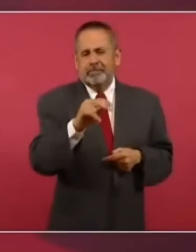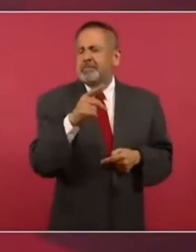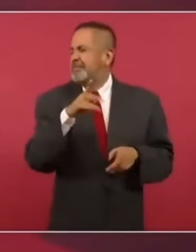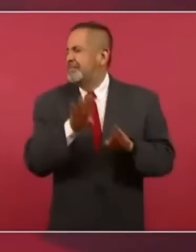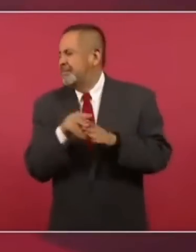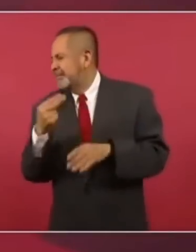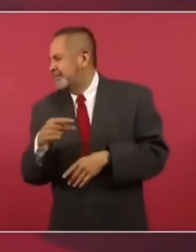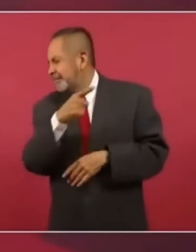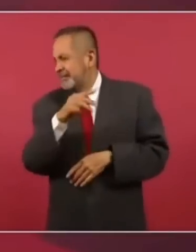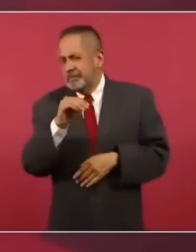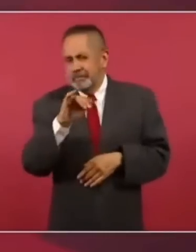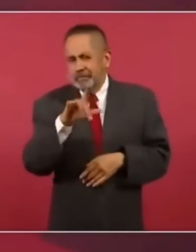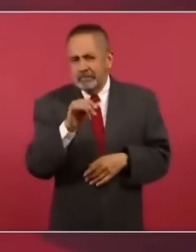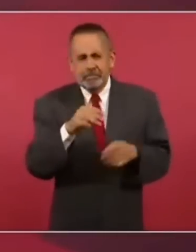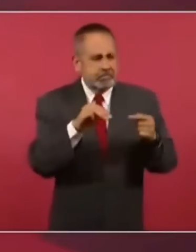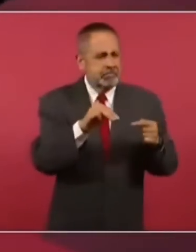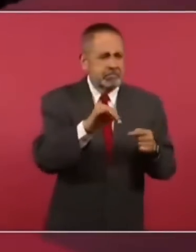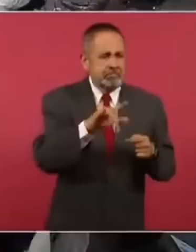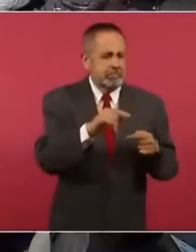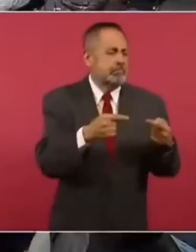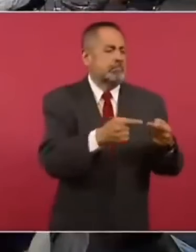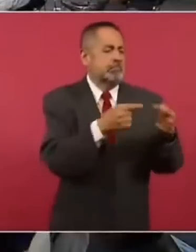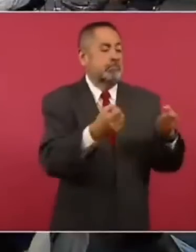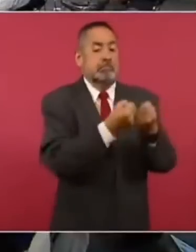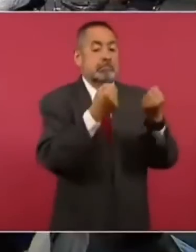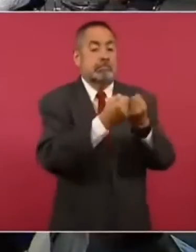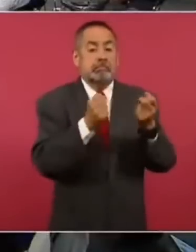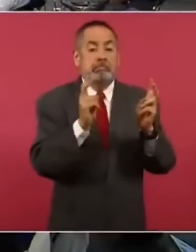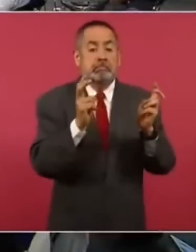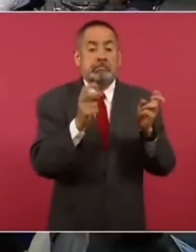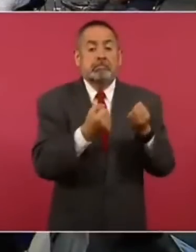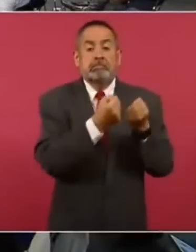allá? Milenio, sí, están peleados.